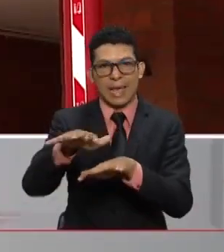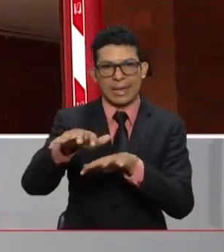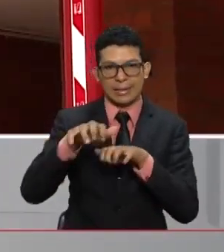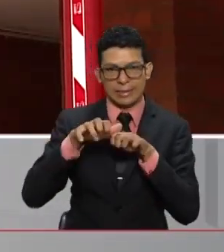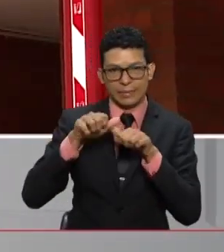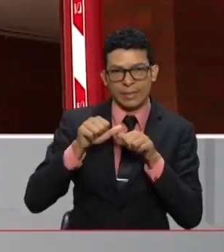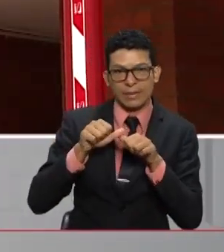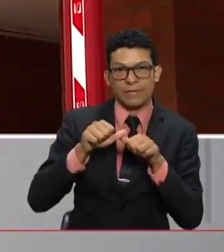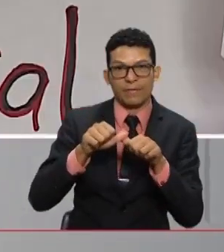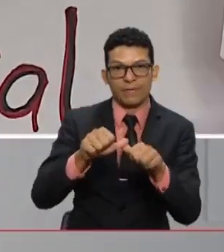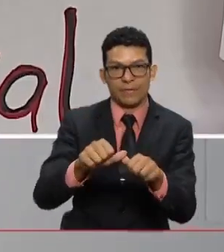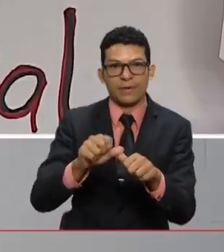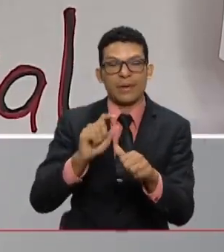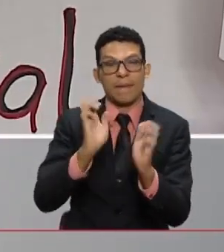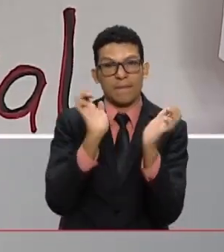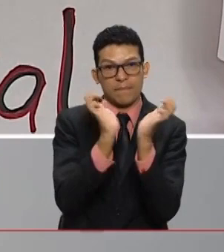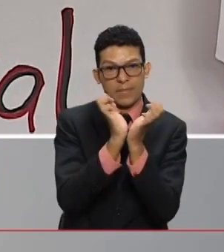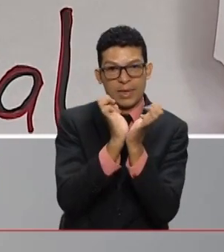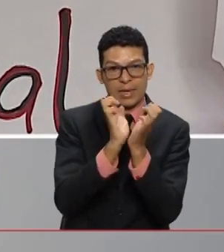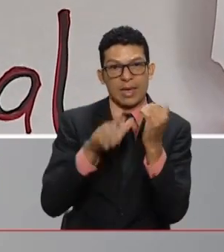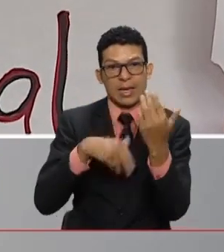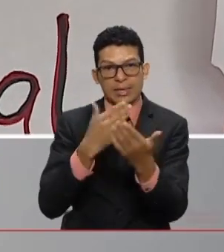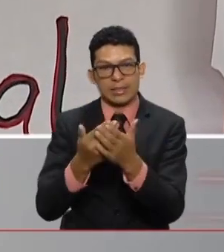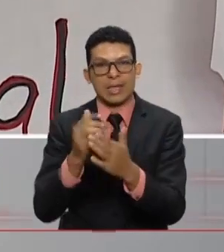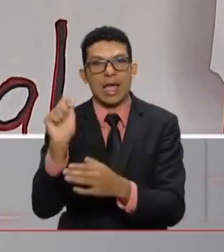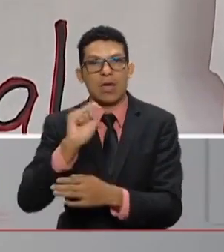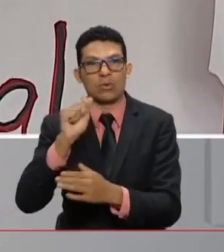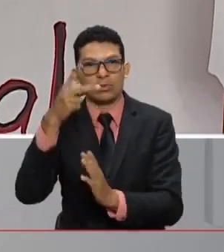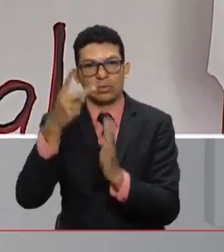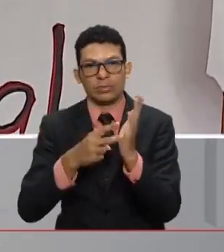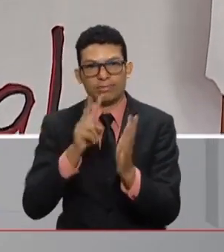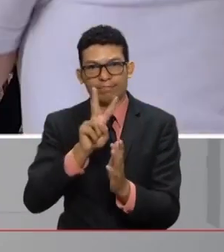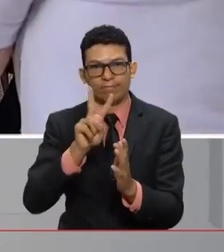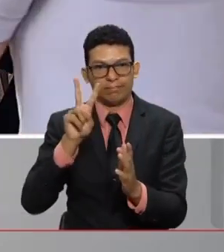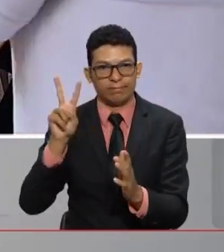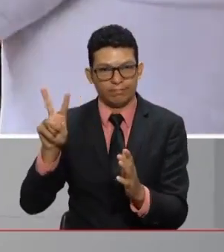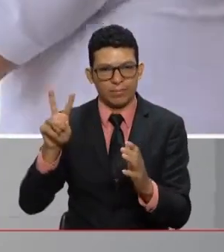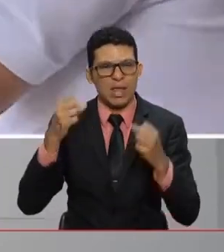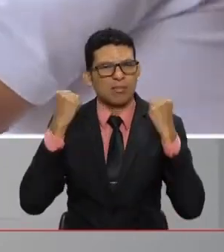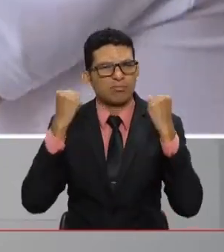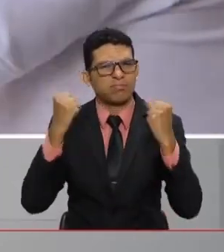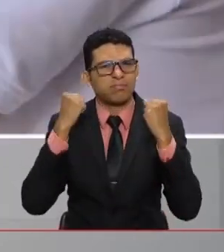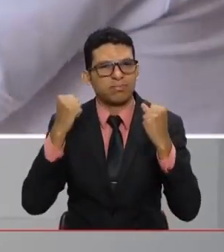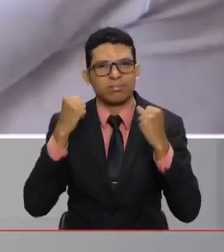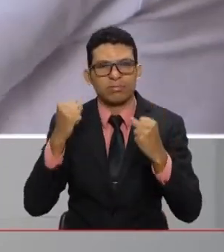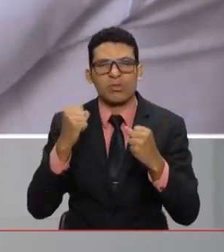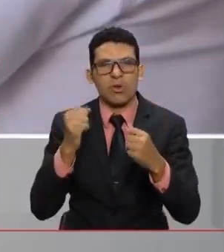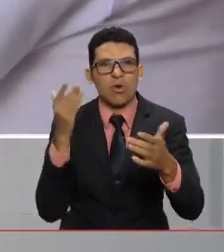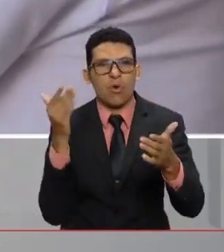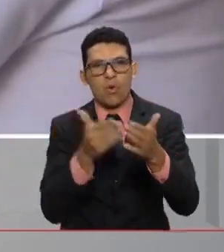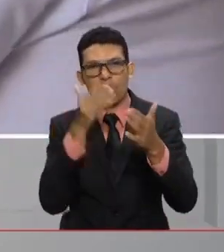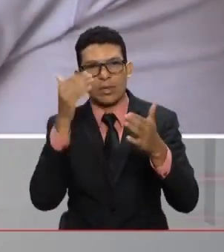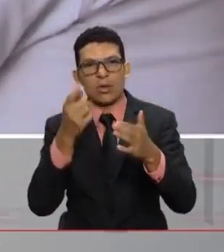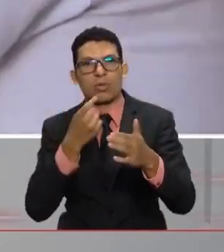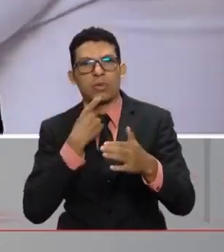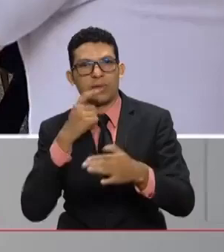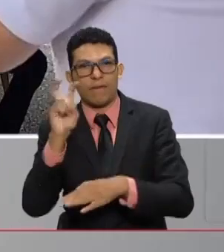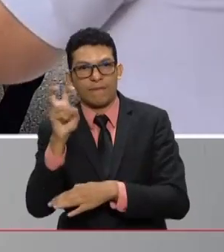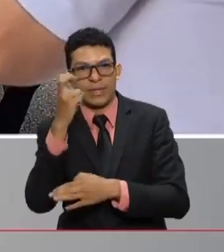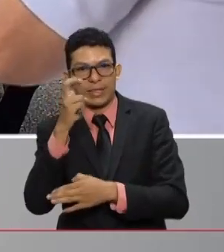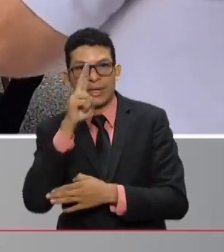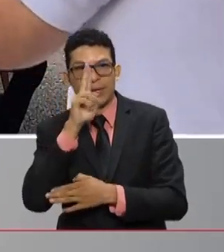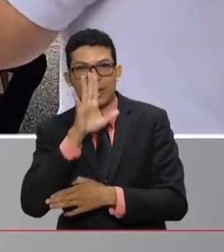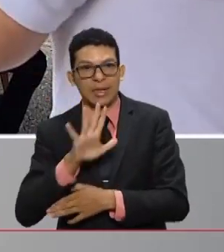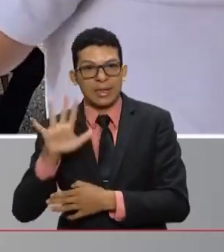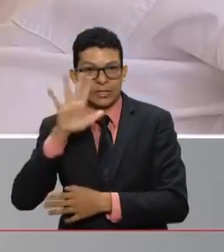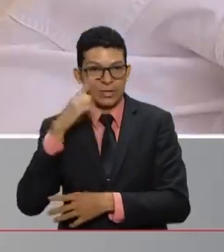permanentes de las sedes de Cali entre mayo y agosto de 2022, en protesta, según ellos, por los incumplimientos del fiscal general de la Nación, Francisco